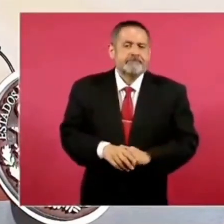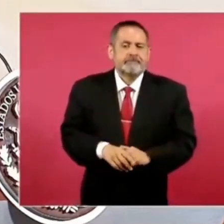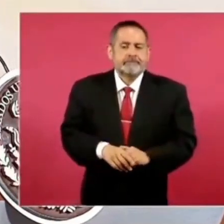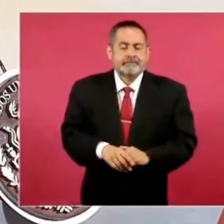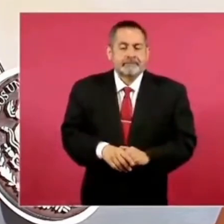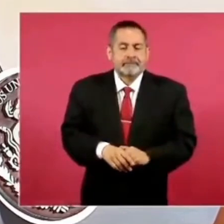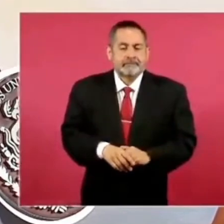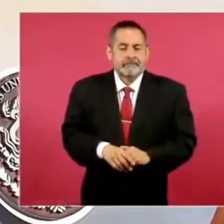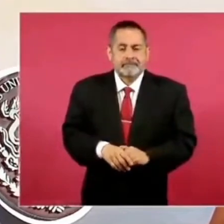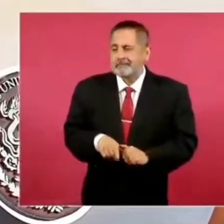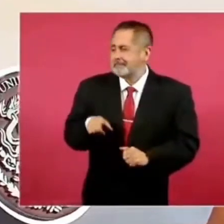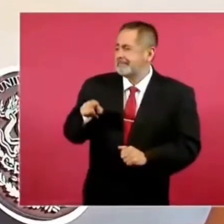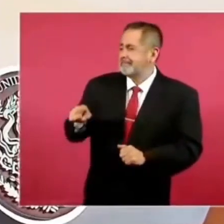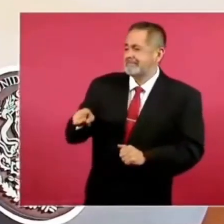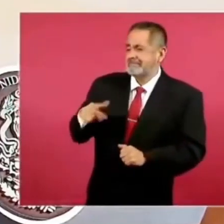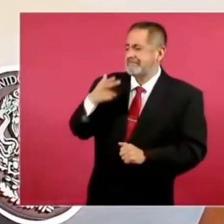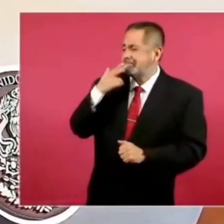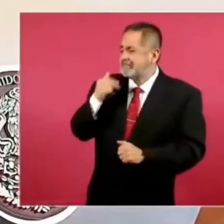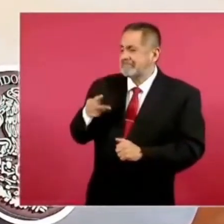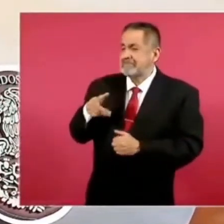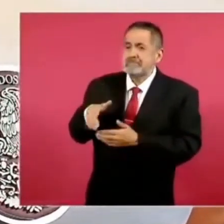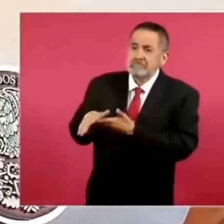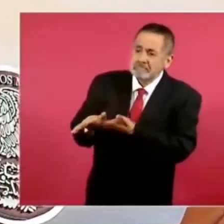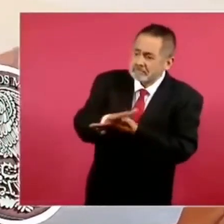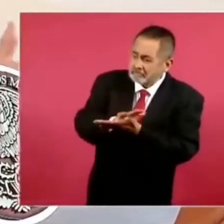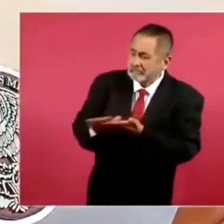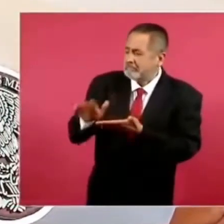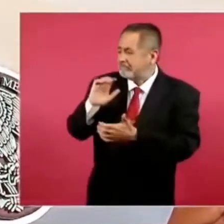Recursos no renovables.